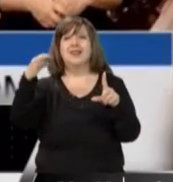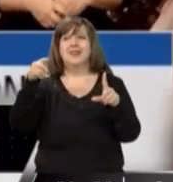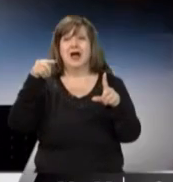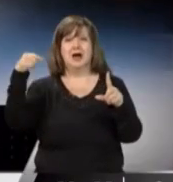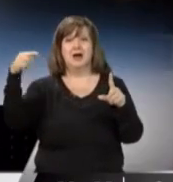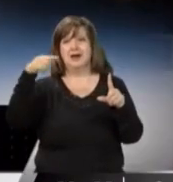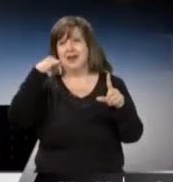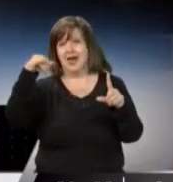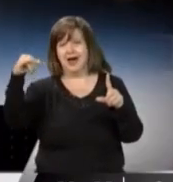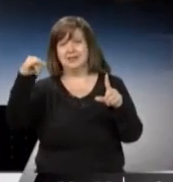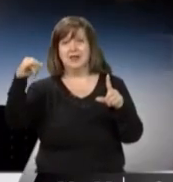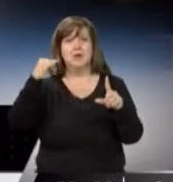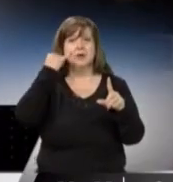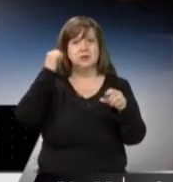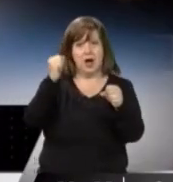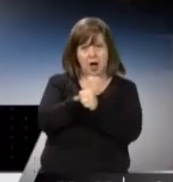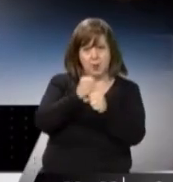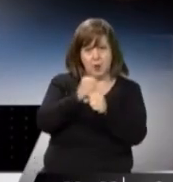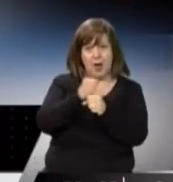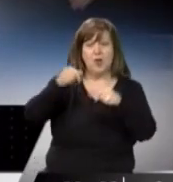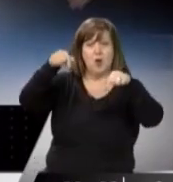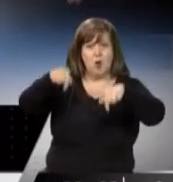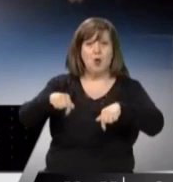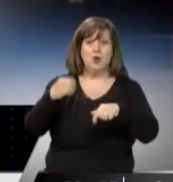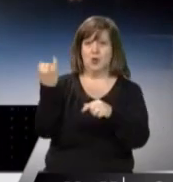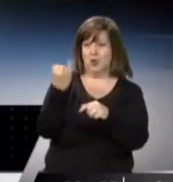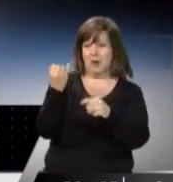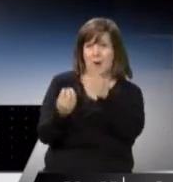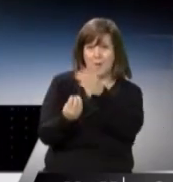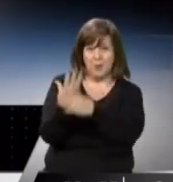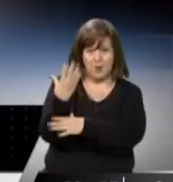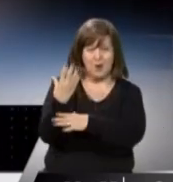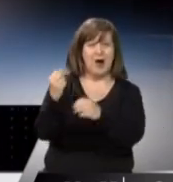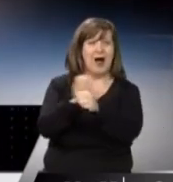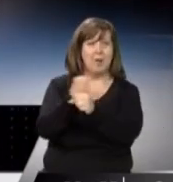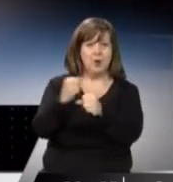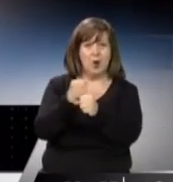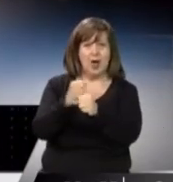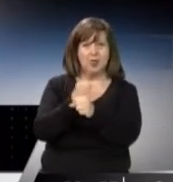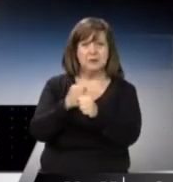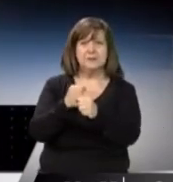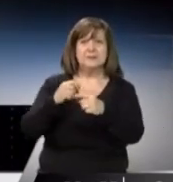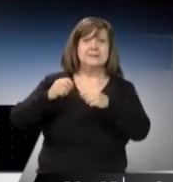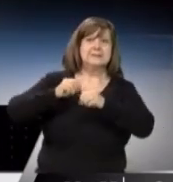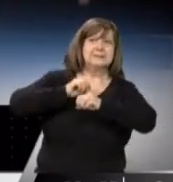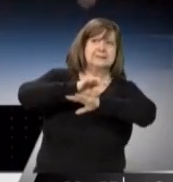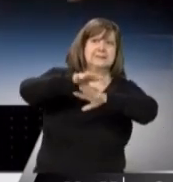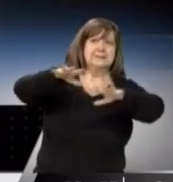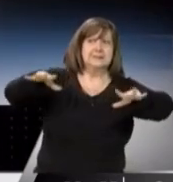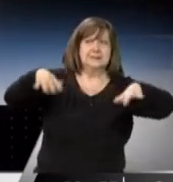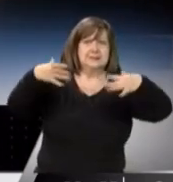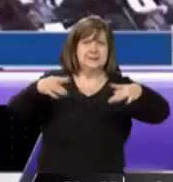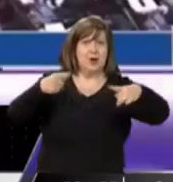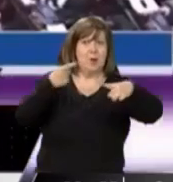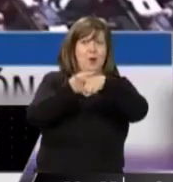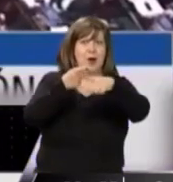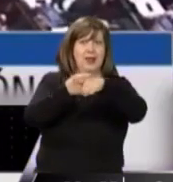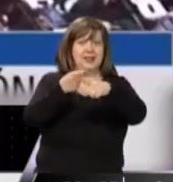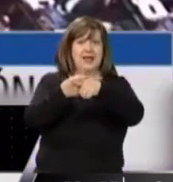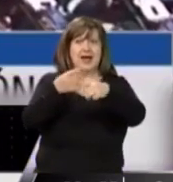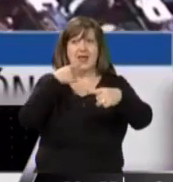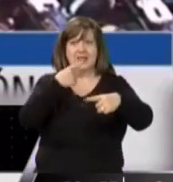el proyecto obtuvo medias sanción en la madrugada de este jueves y rápidamente generó repercusiones políticas por ejemplo